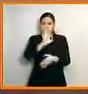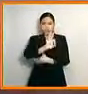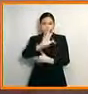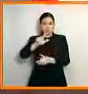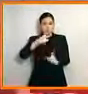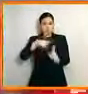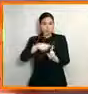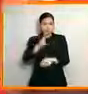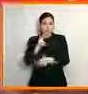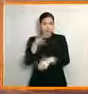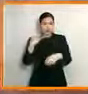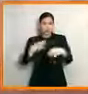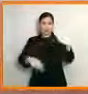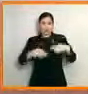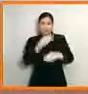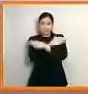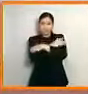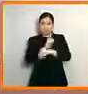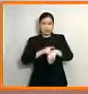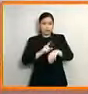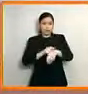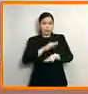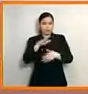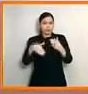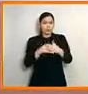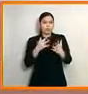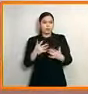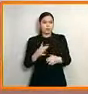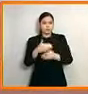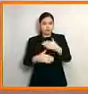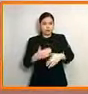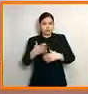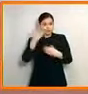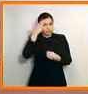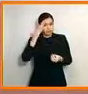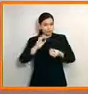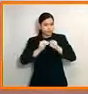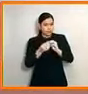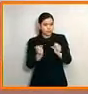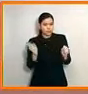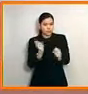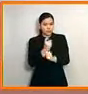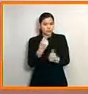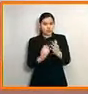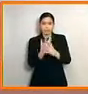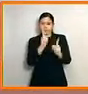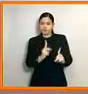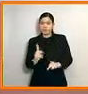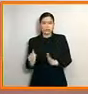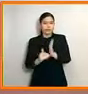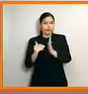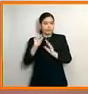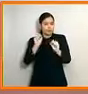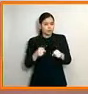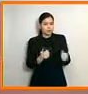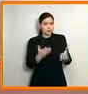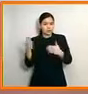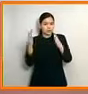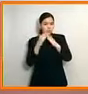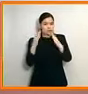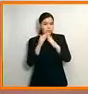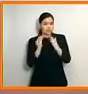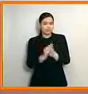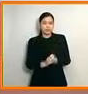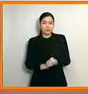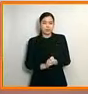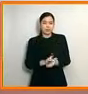y el momento de la noche más esperado ha llegado porque a continuación conoceremos el nuevo millonario de Honduras que se podrá llevar a casa nada más ni nada